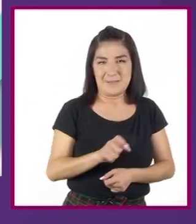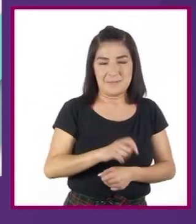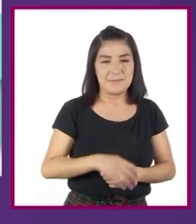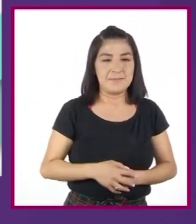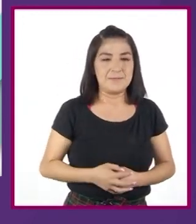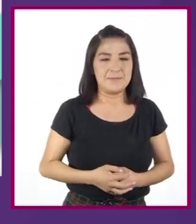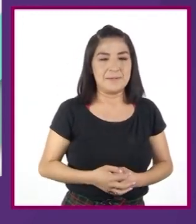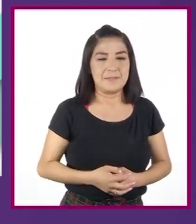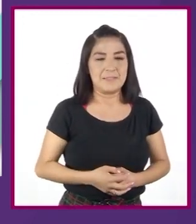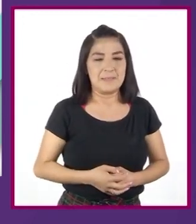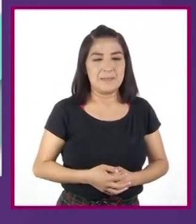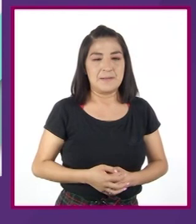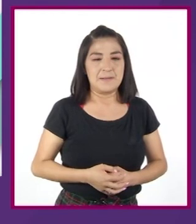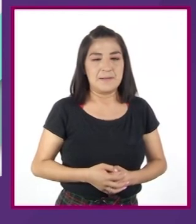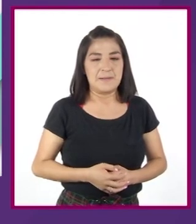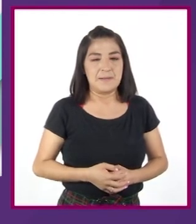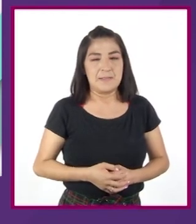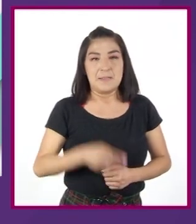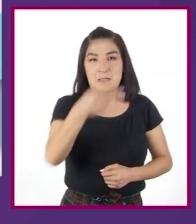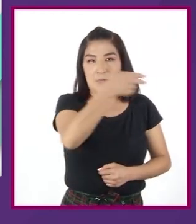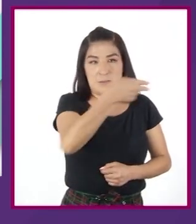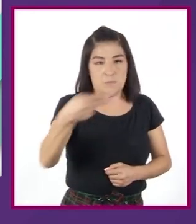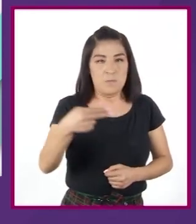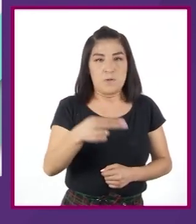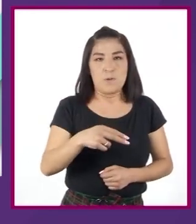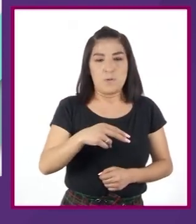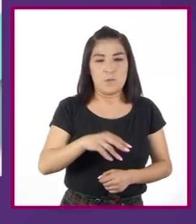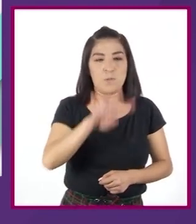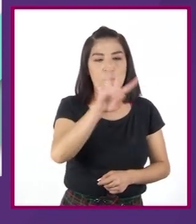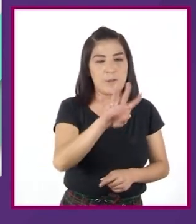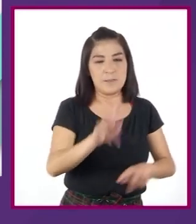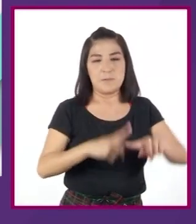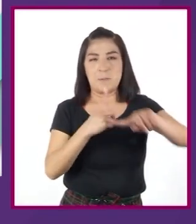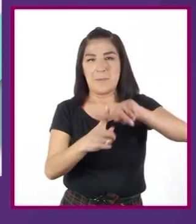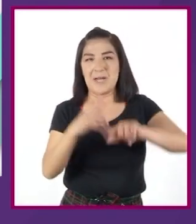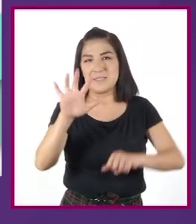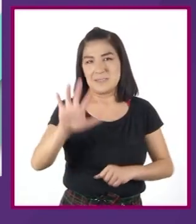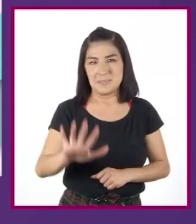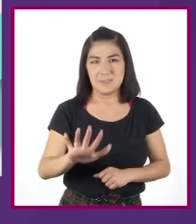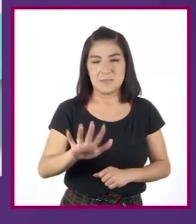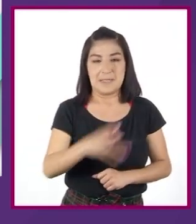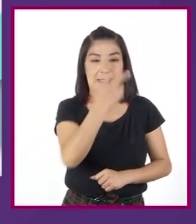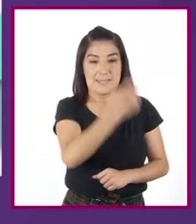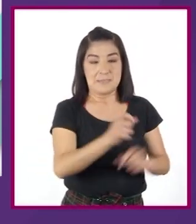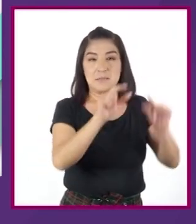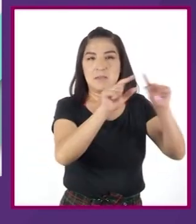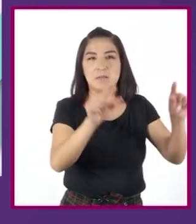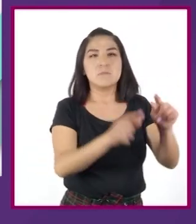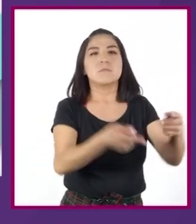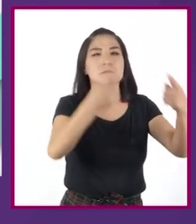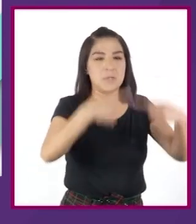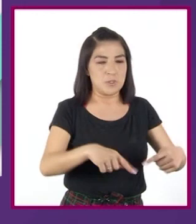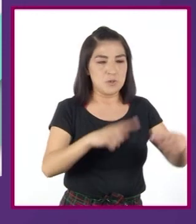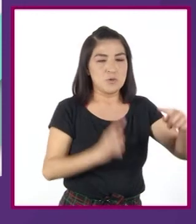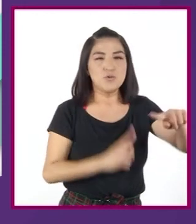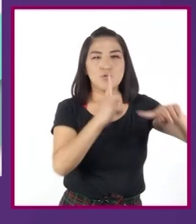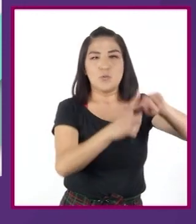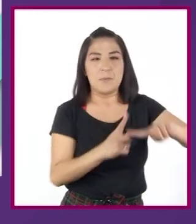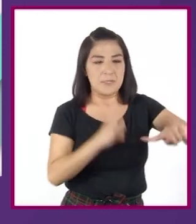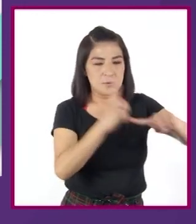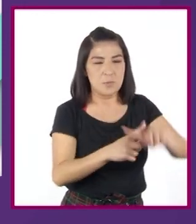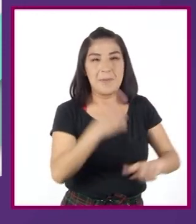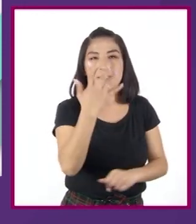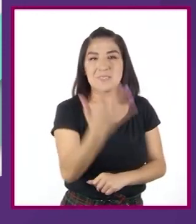escribimos igual a 4 más 5. Con esta fórmula se irá sumando 5 a cada